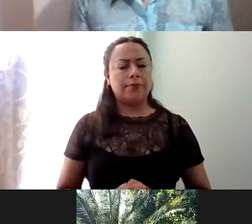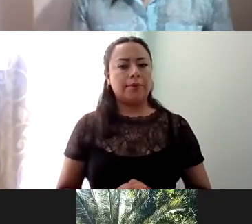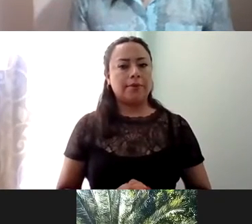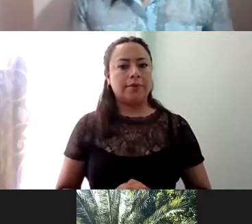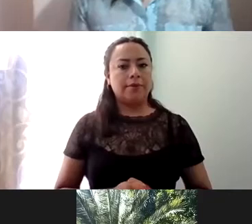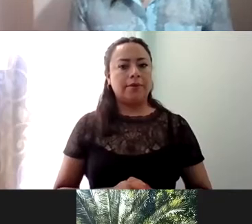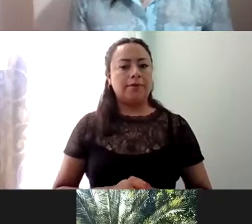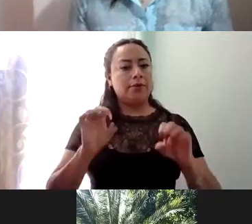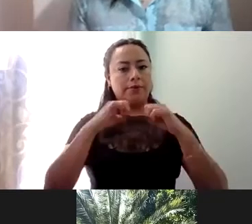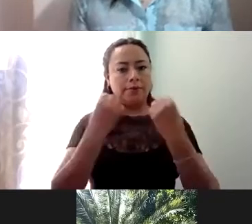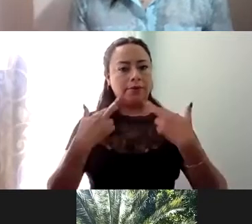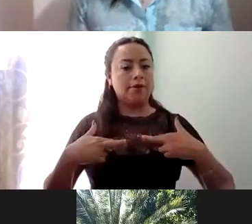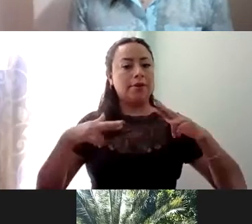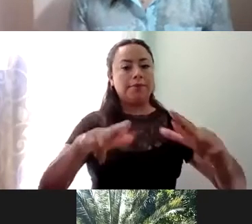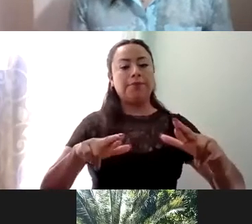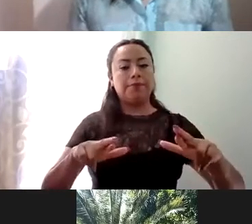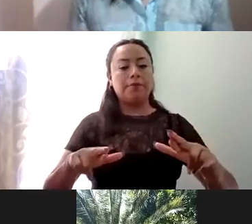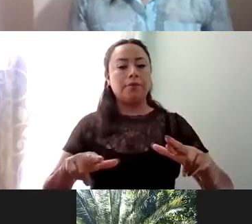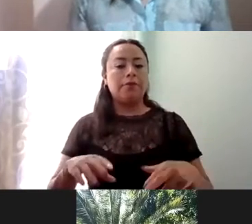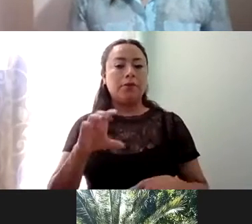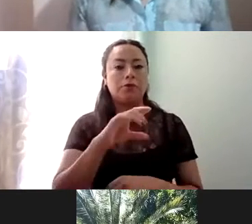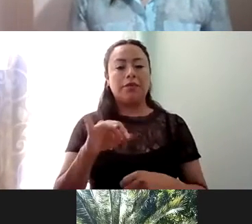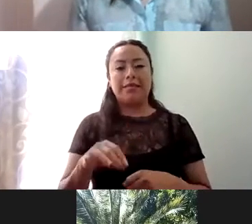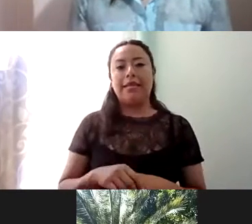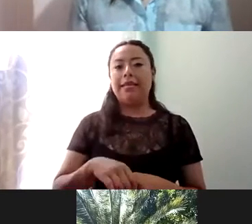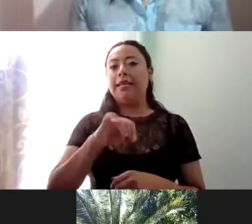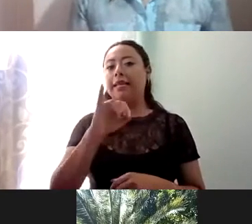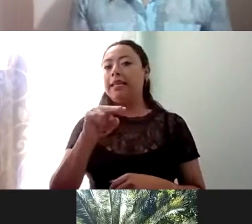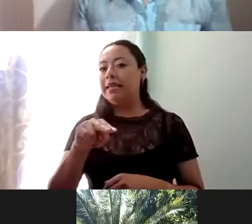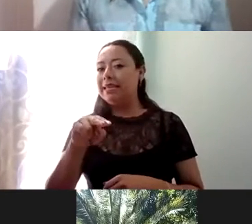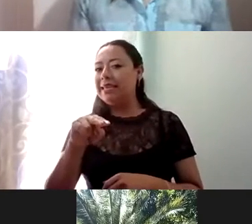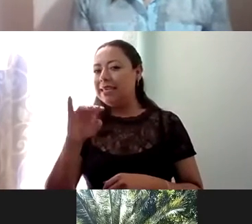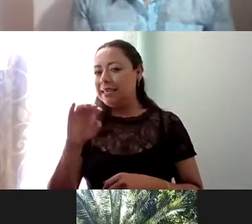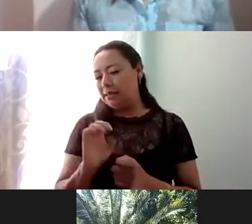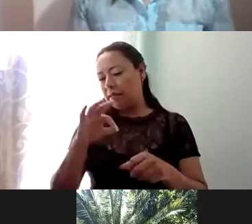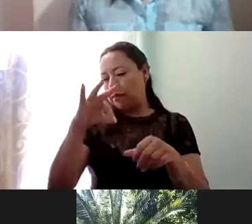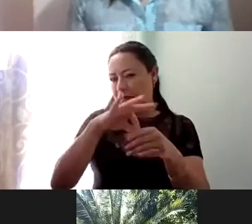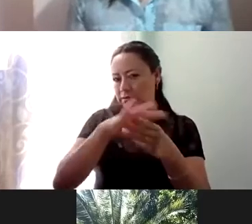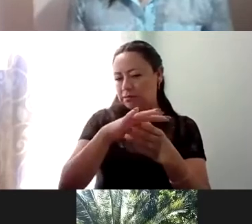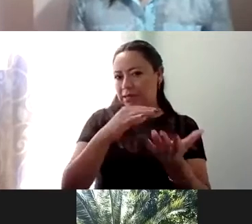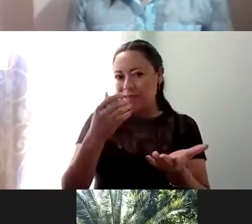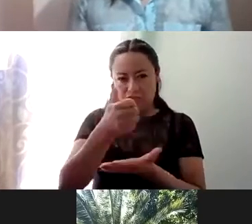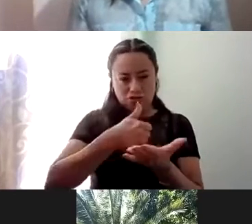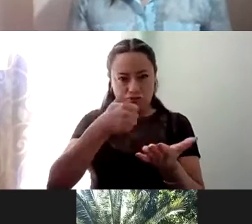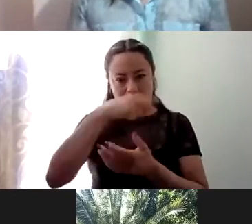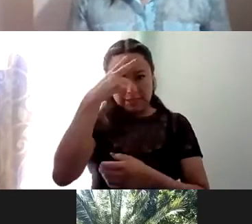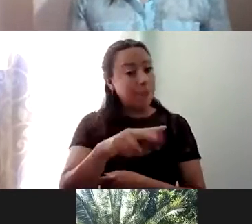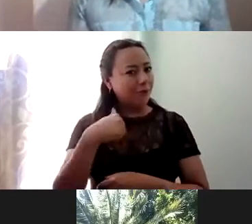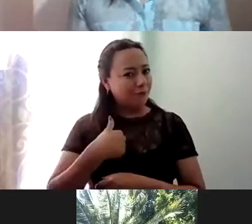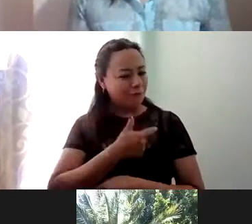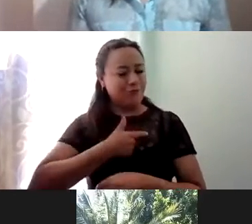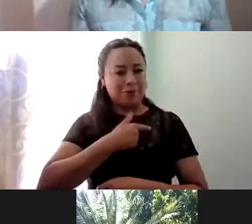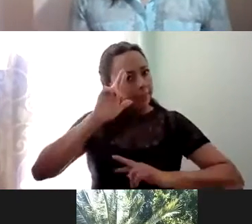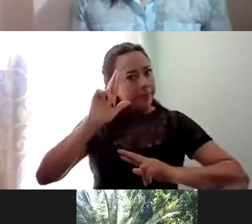Organización de Representaciones Ciudadanas en el Instituto Electoral de la Ciudad de México, donde también tuve el gusto y el honor de participar